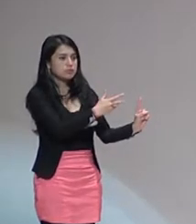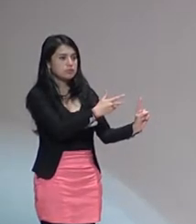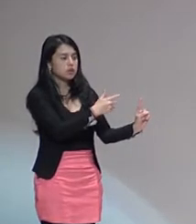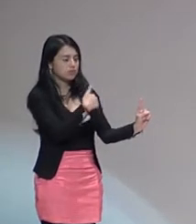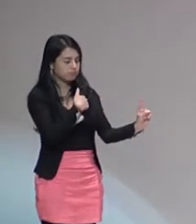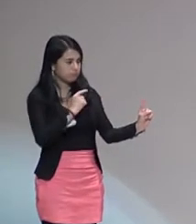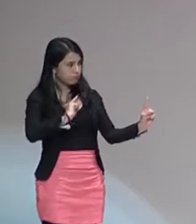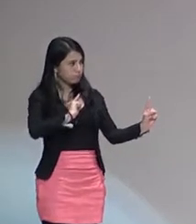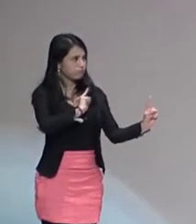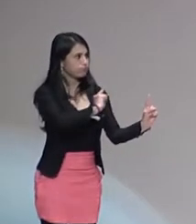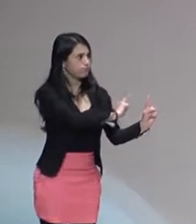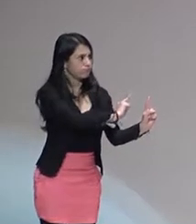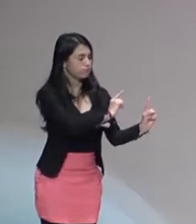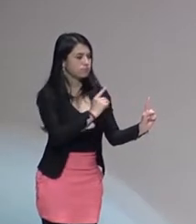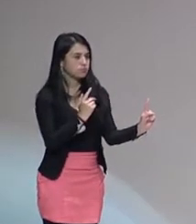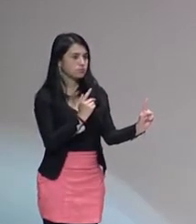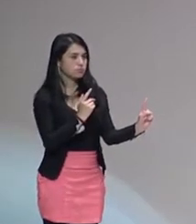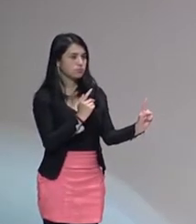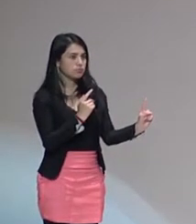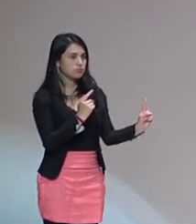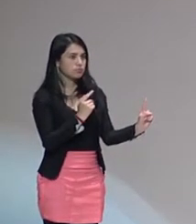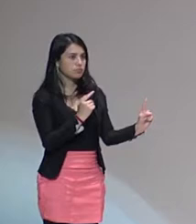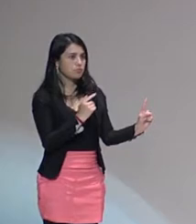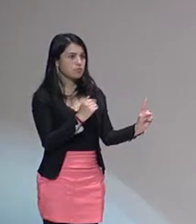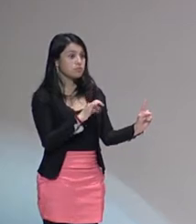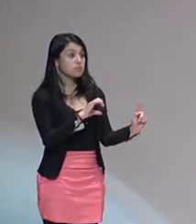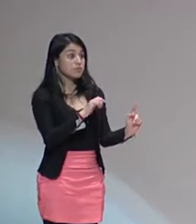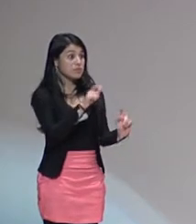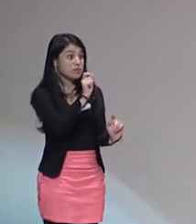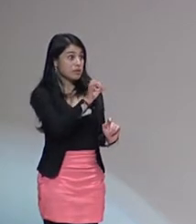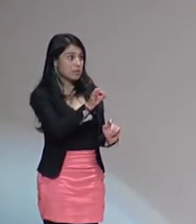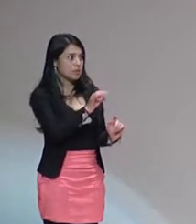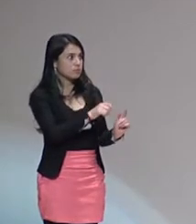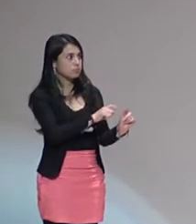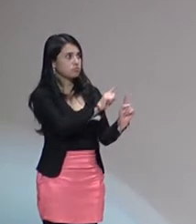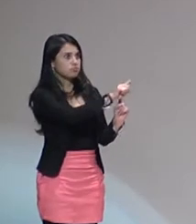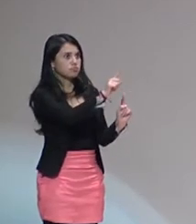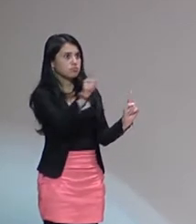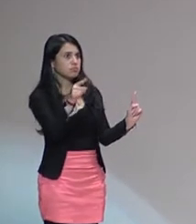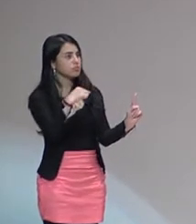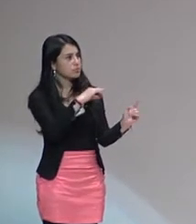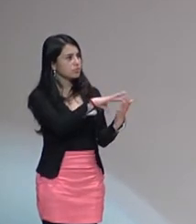mí. El otro me concierne, dice Leminas.